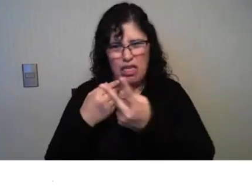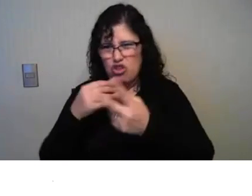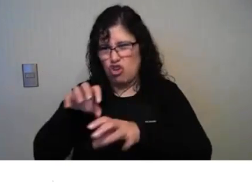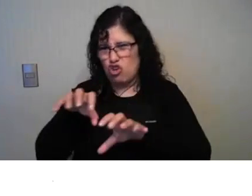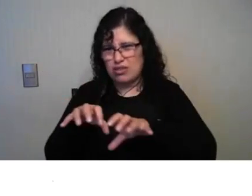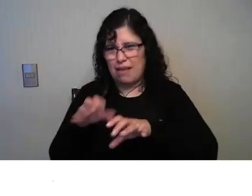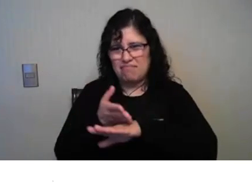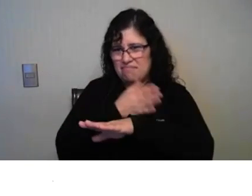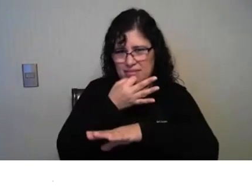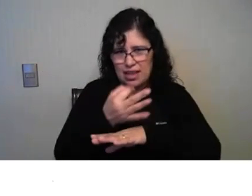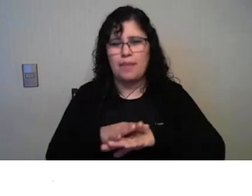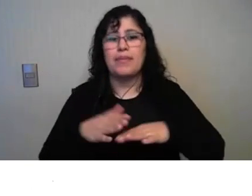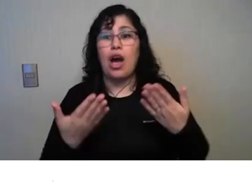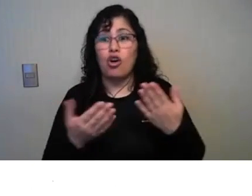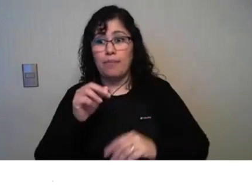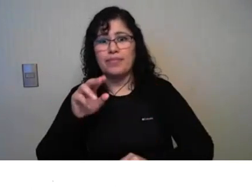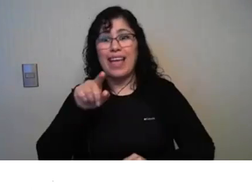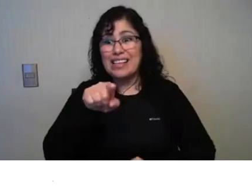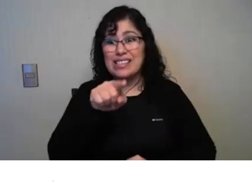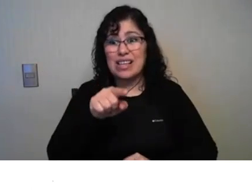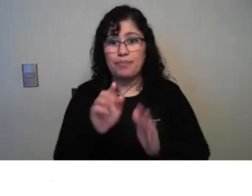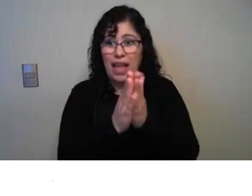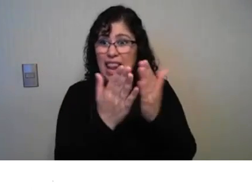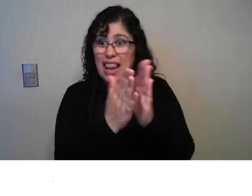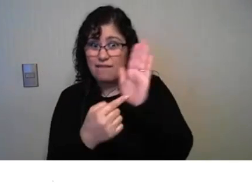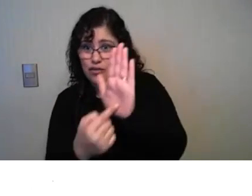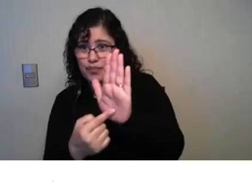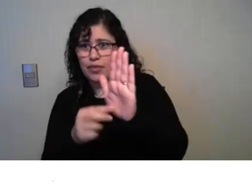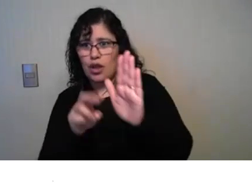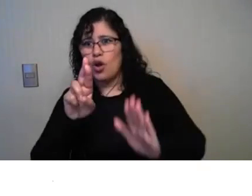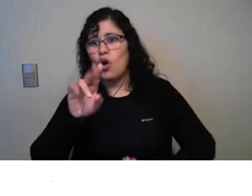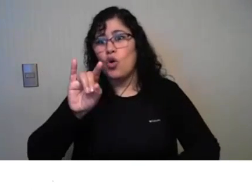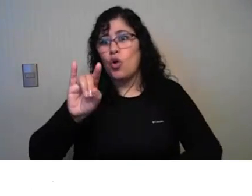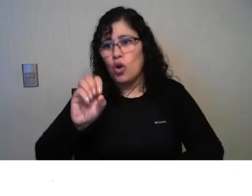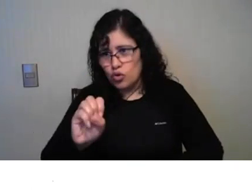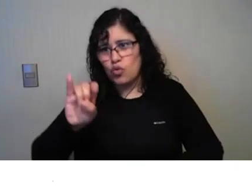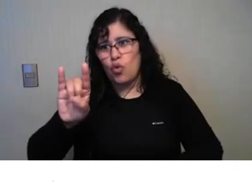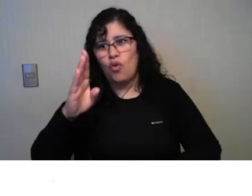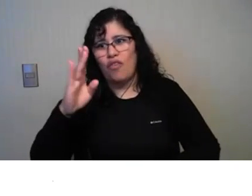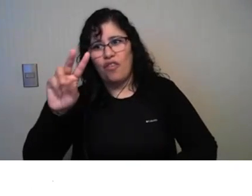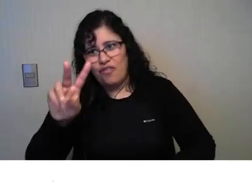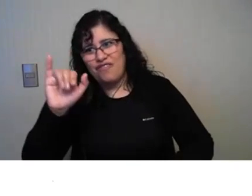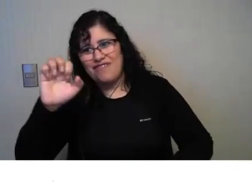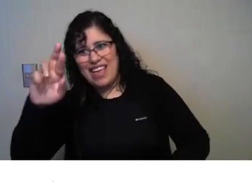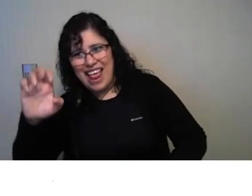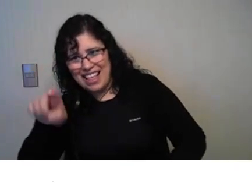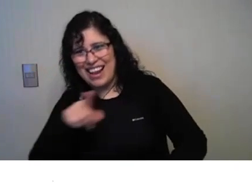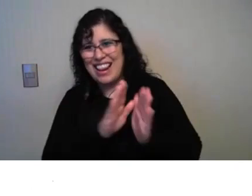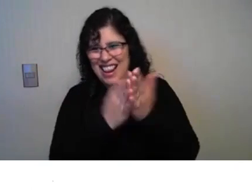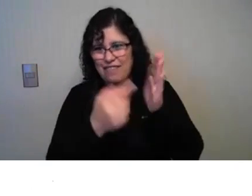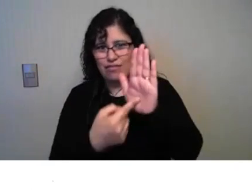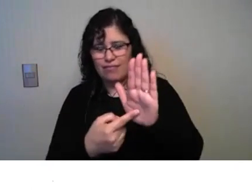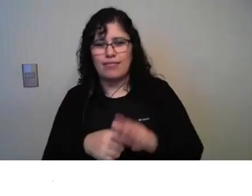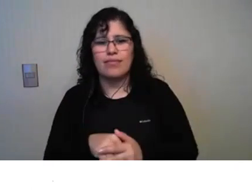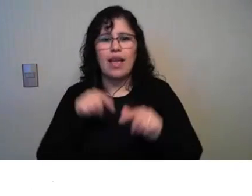En donde esto es anterior y esto es posterior. Aquí tenemos la fisura mediana anterior,